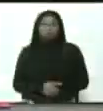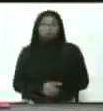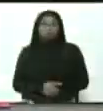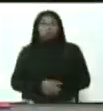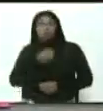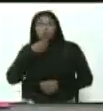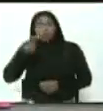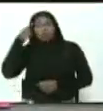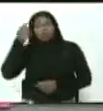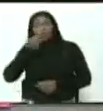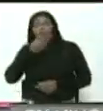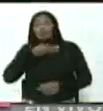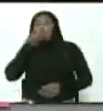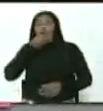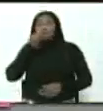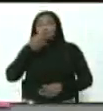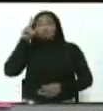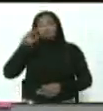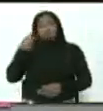buenos días todavía.